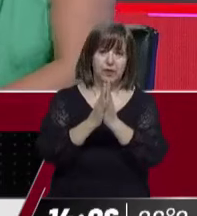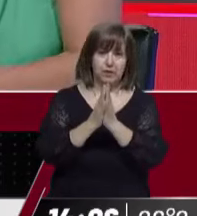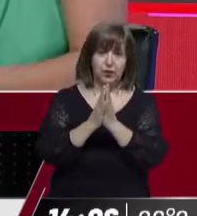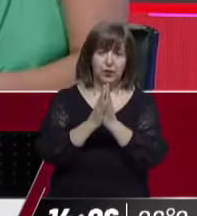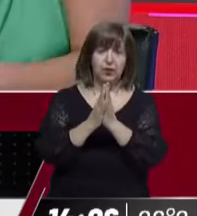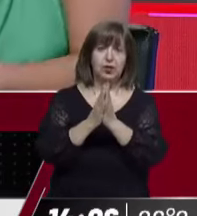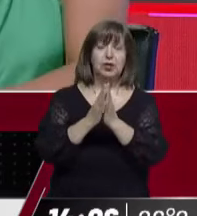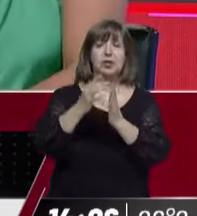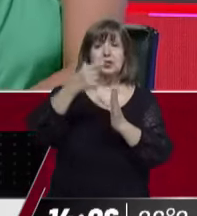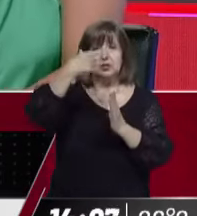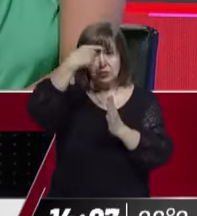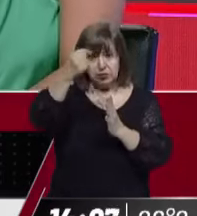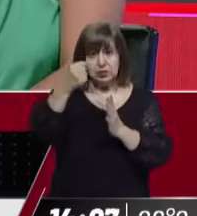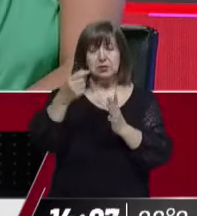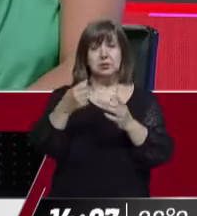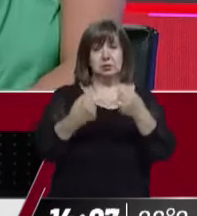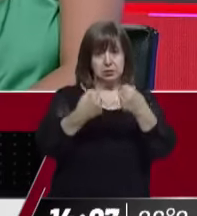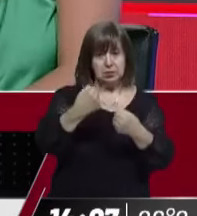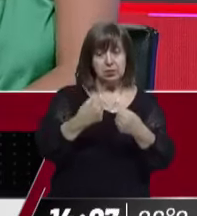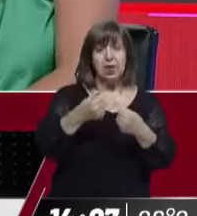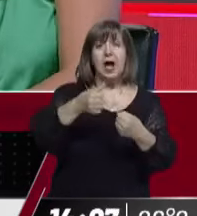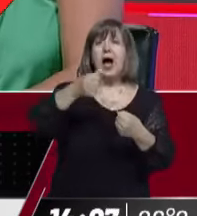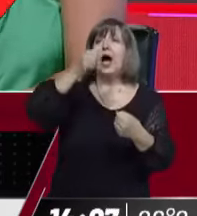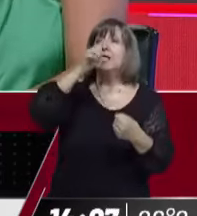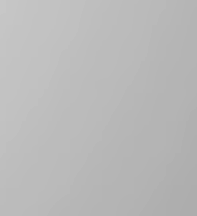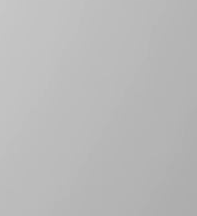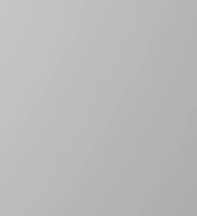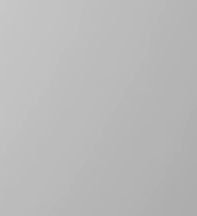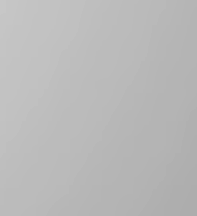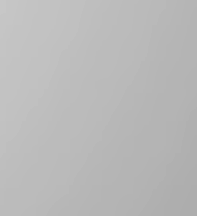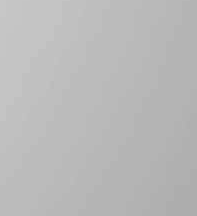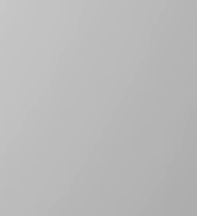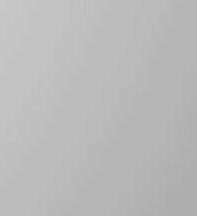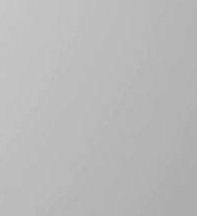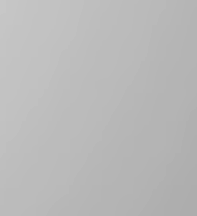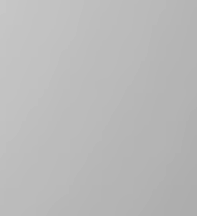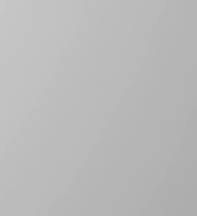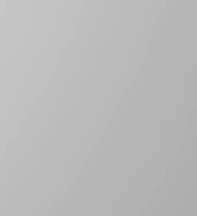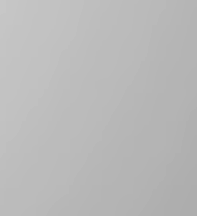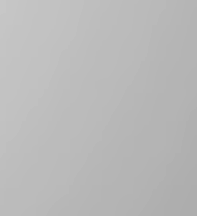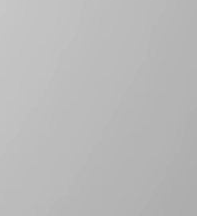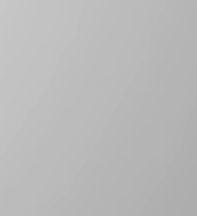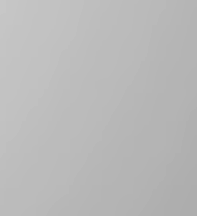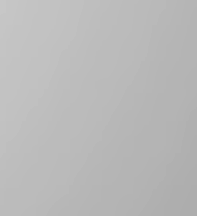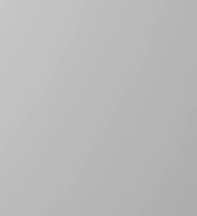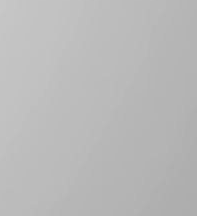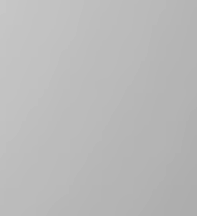o designar a otra persona que sea la que no va a consumir para que pueda estar al volante.